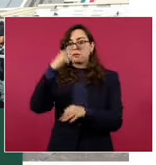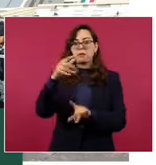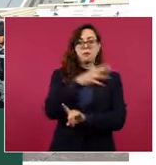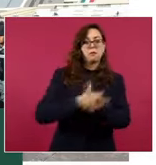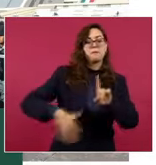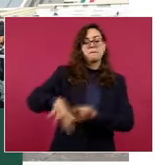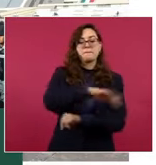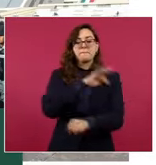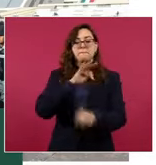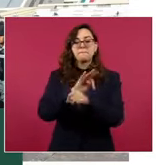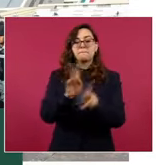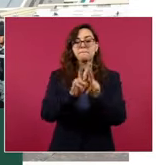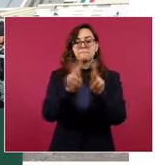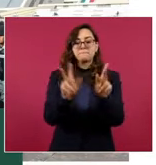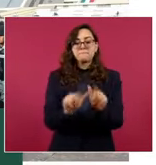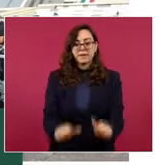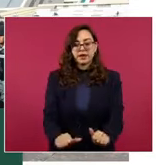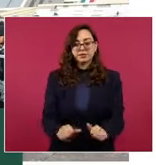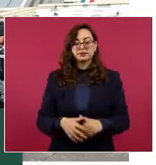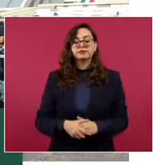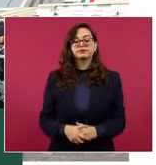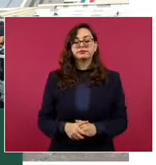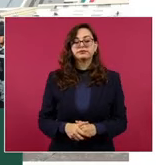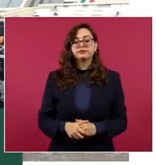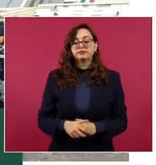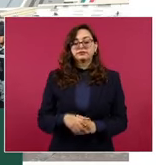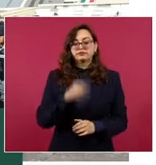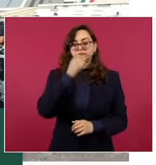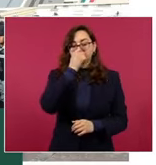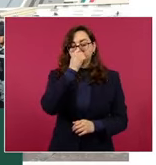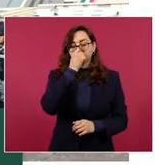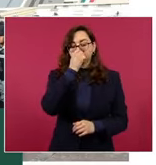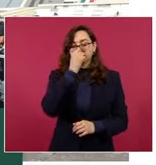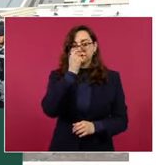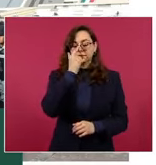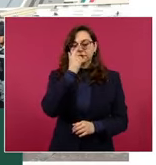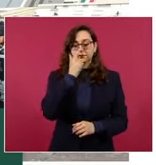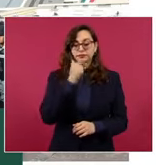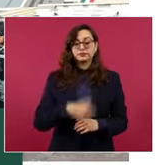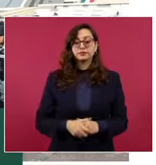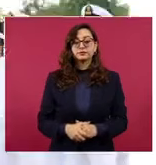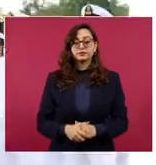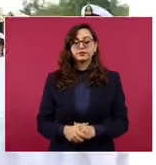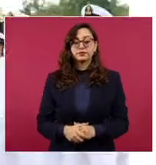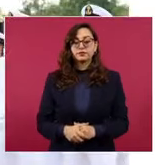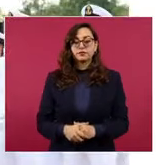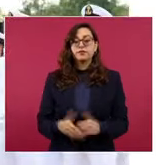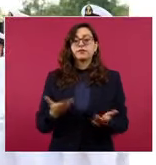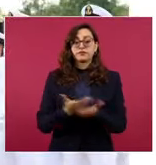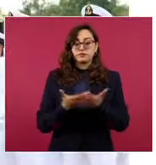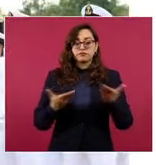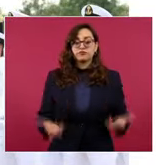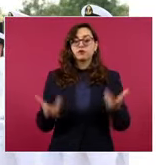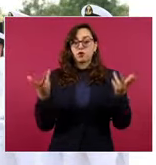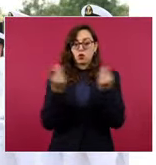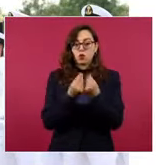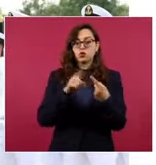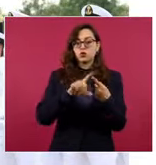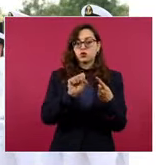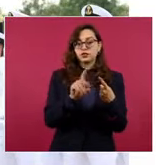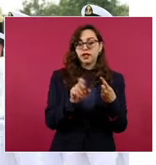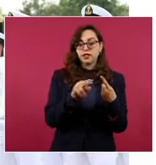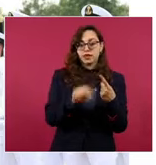comunidades. Ahora hay una participación legal de elementos de la Secretaría de la Defensa Nacional y de la